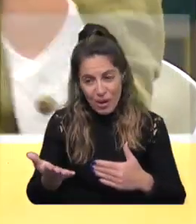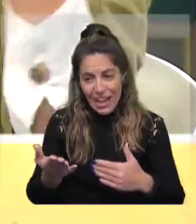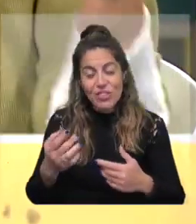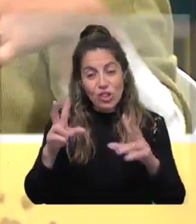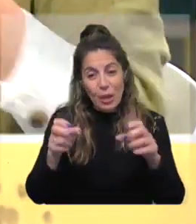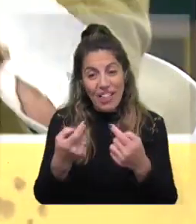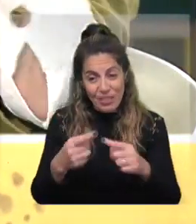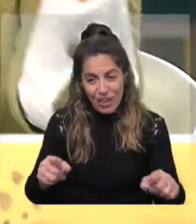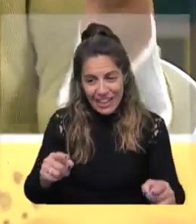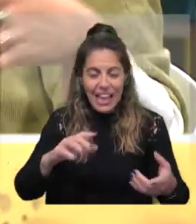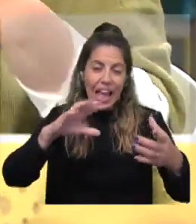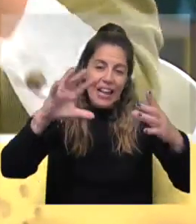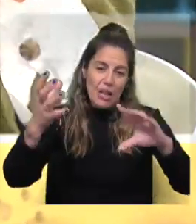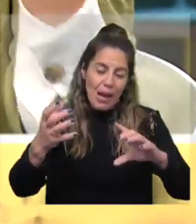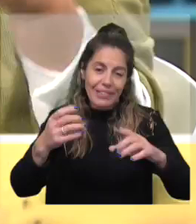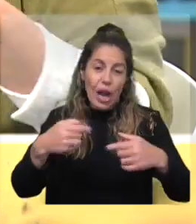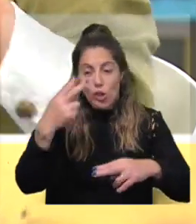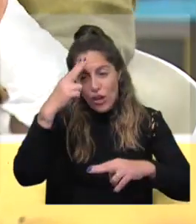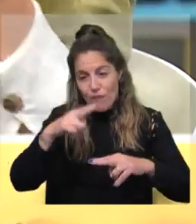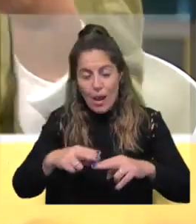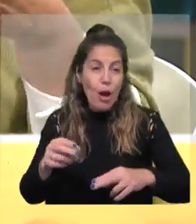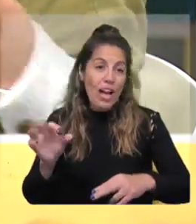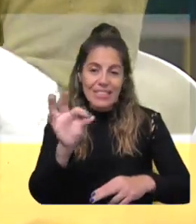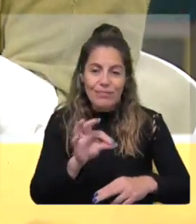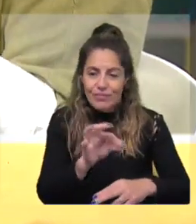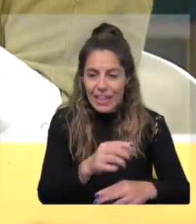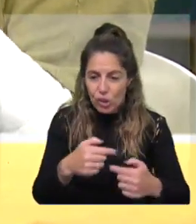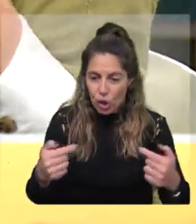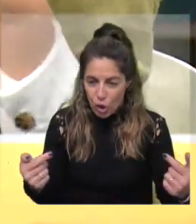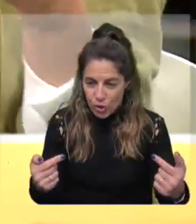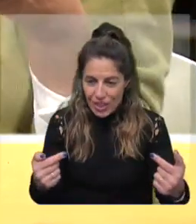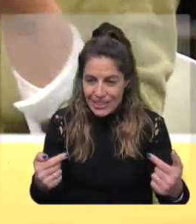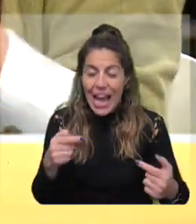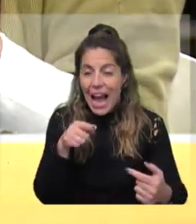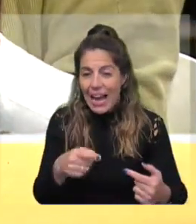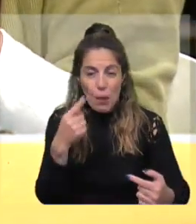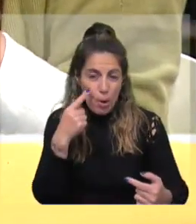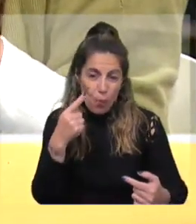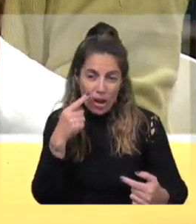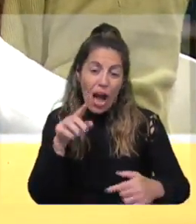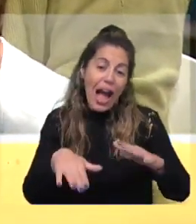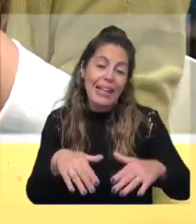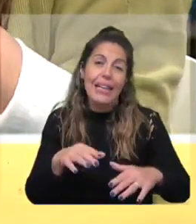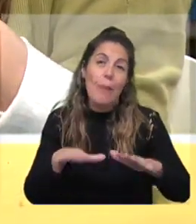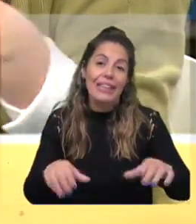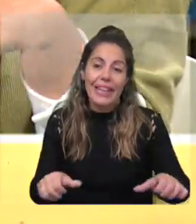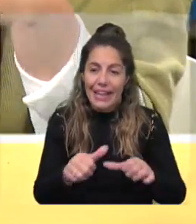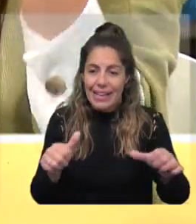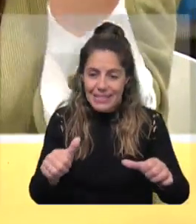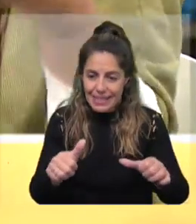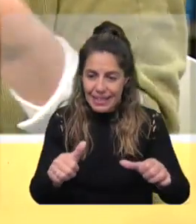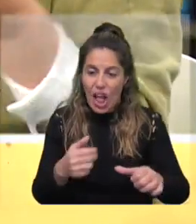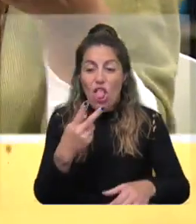cuestiones climáticas de otros patógenos, de otros insectos, un montón de cosas y ahí de repente yo que sé, tenés que hacer capaz